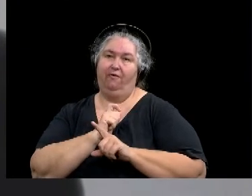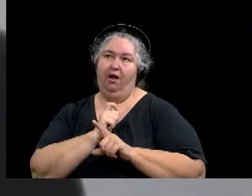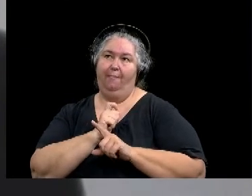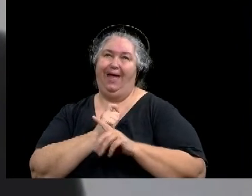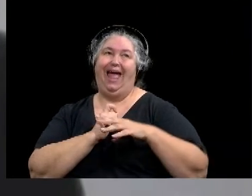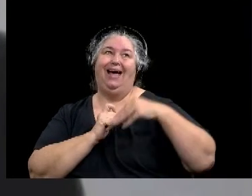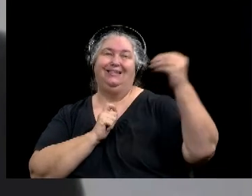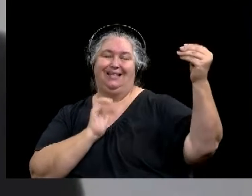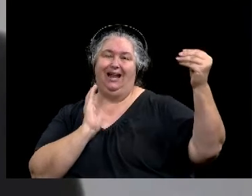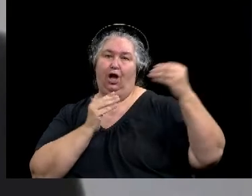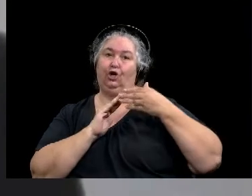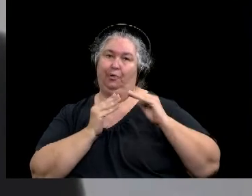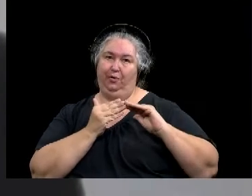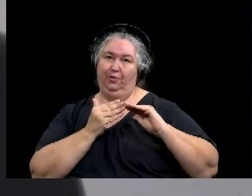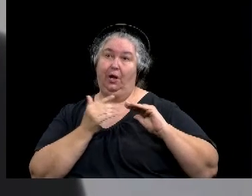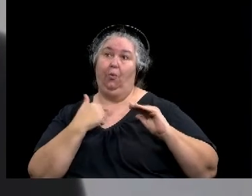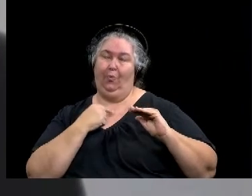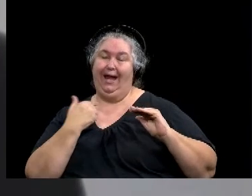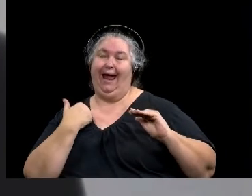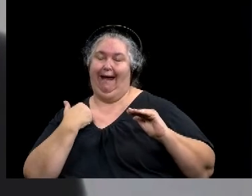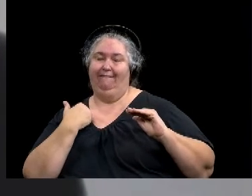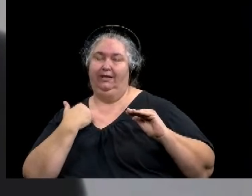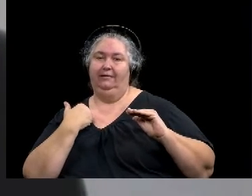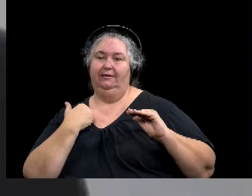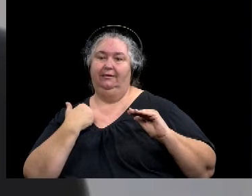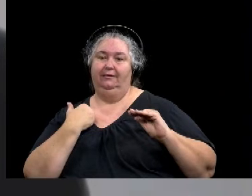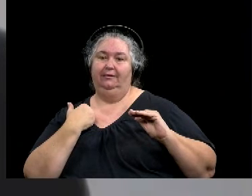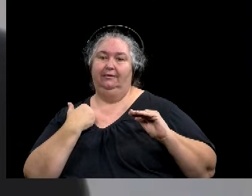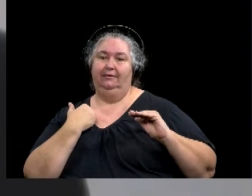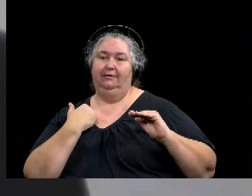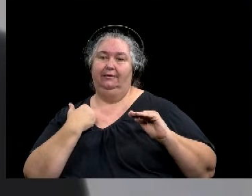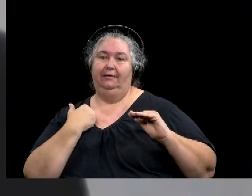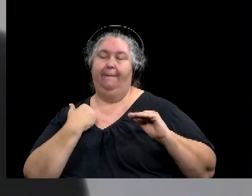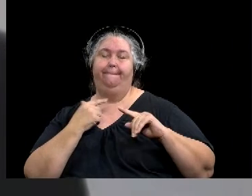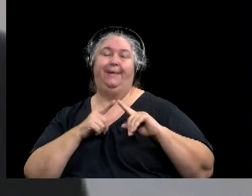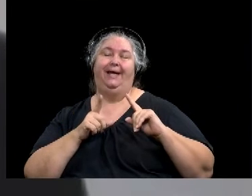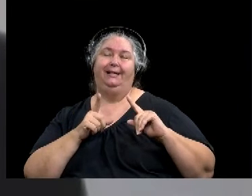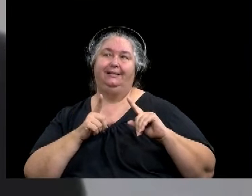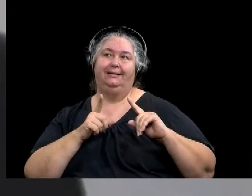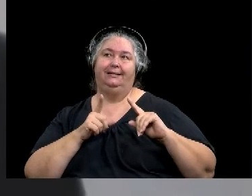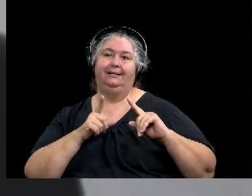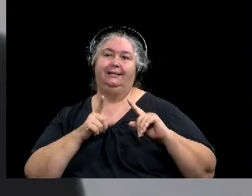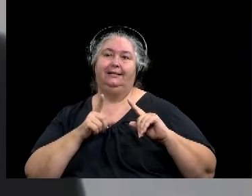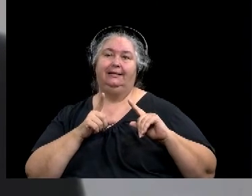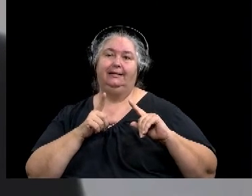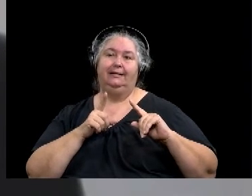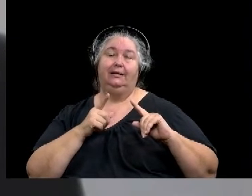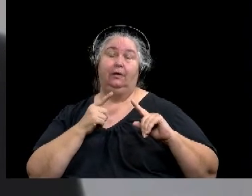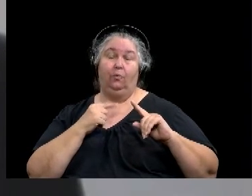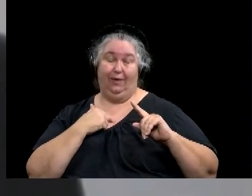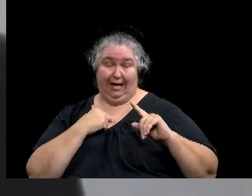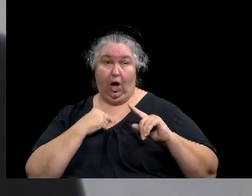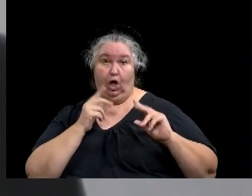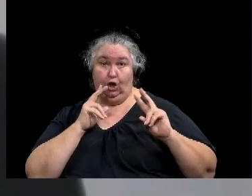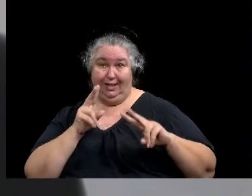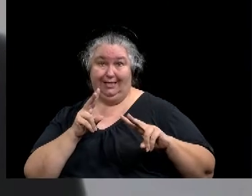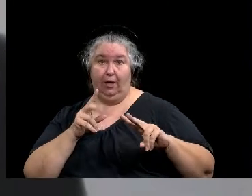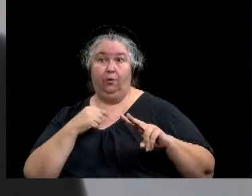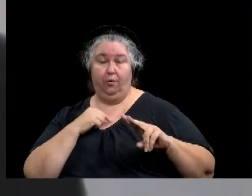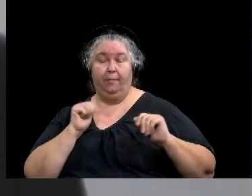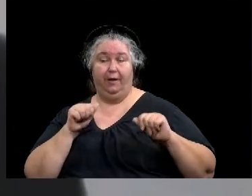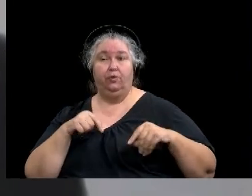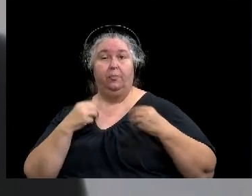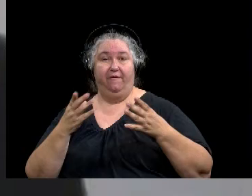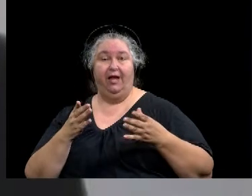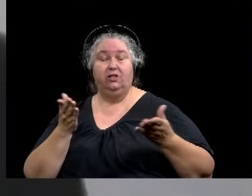nosotros ha usado a otros otros hospitales de nuestras pacientes